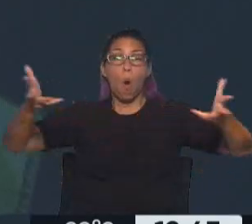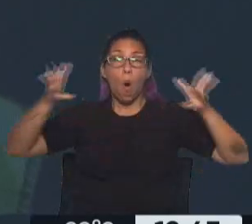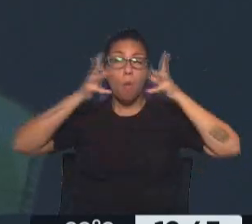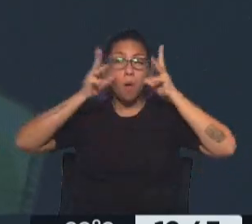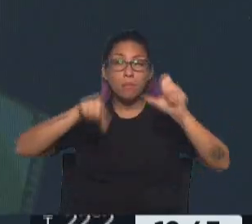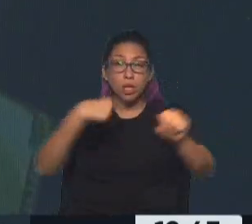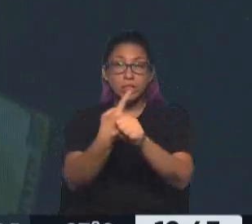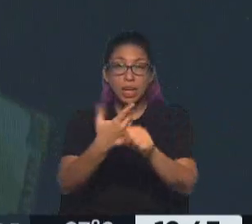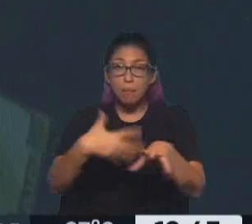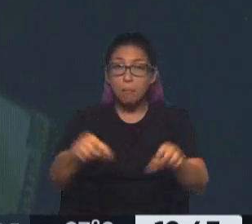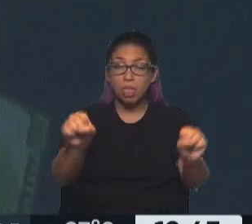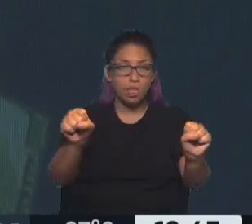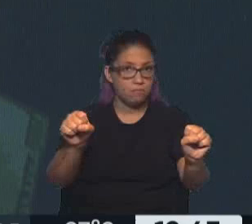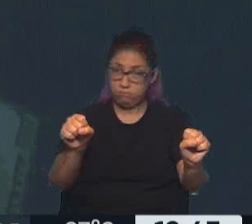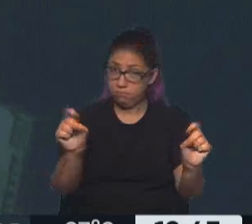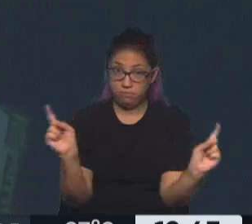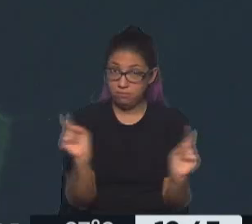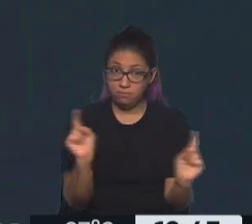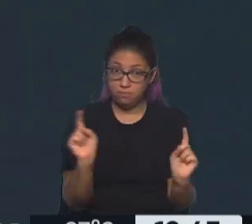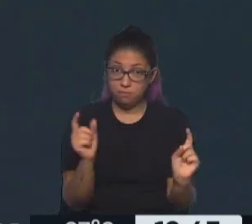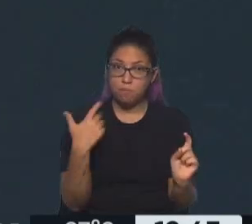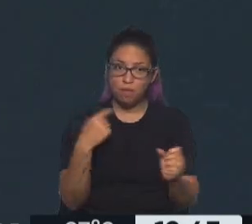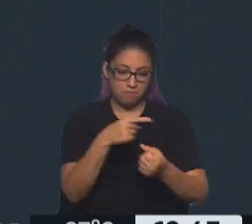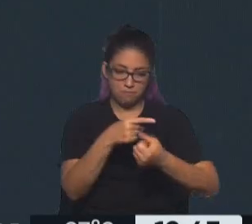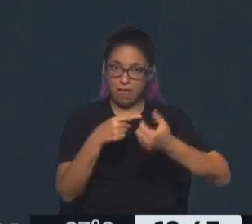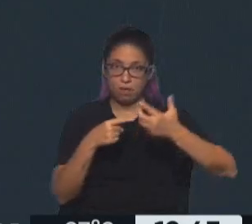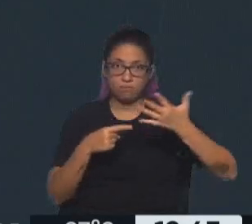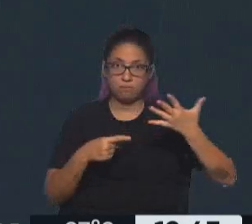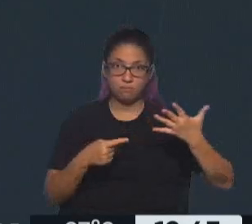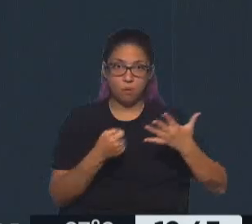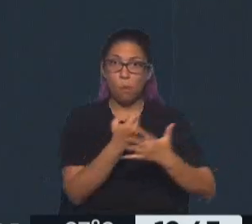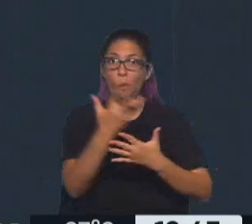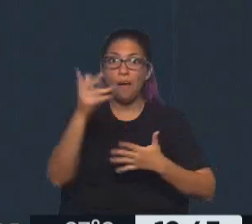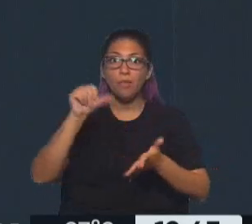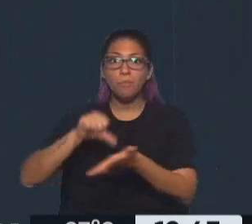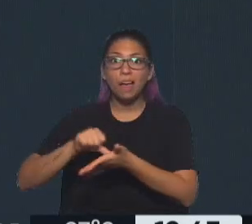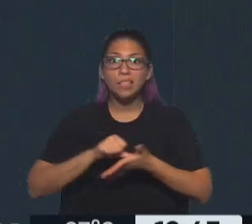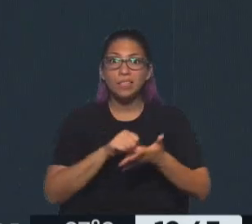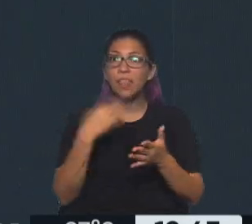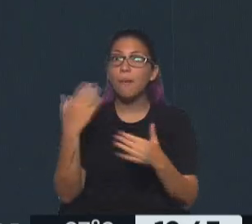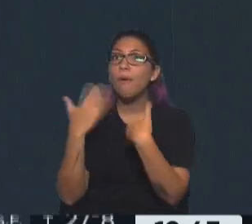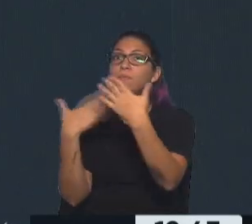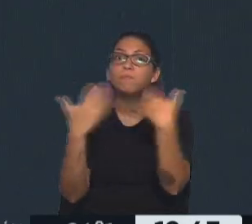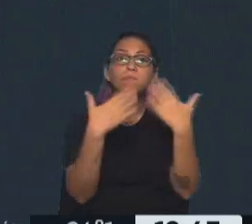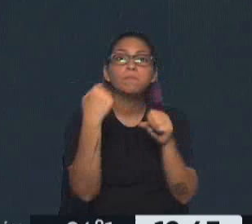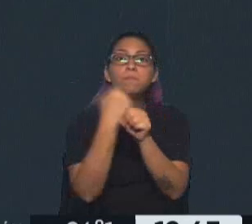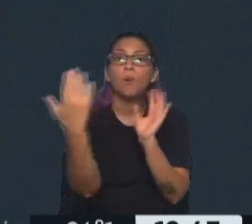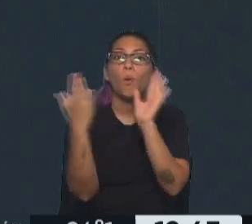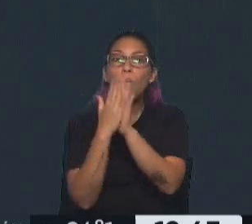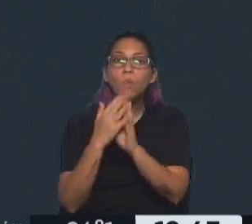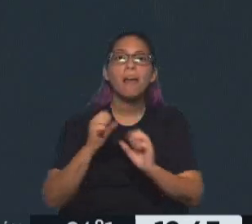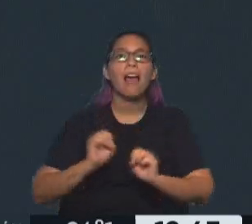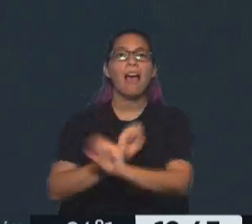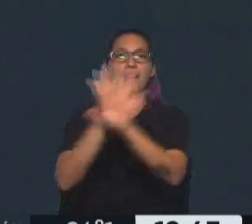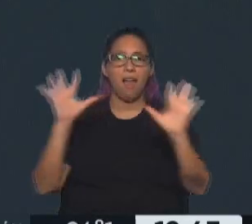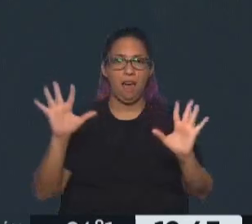Hay, yo diría, podemos contar con los dedos de una mano la cantidad de países con los cuales hay que trabajar en la transparencia,